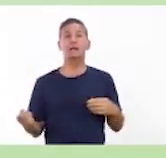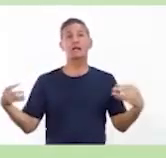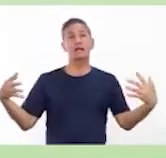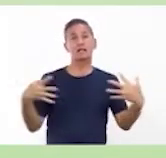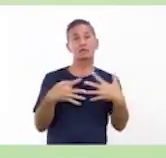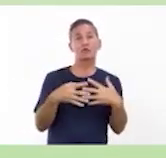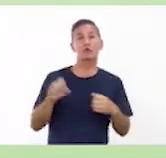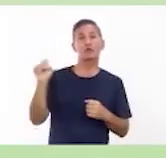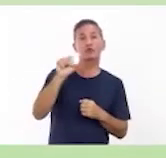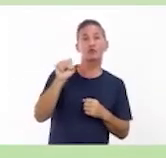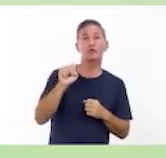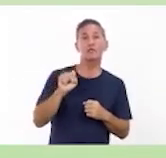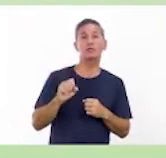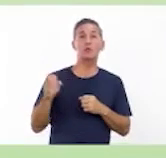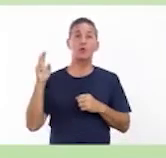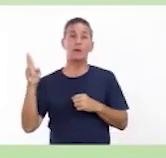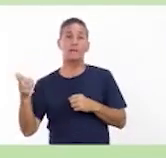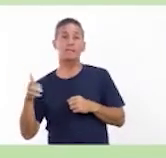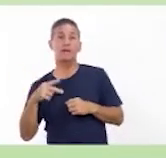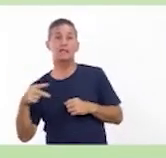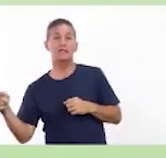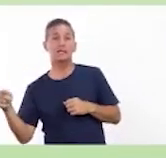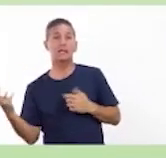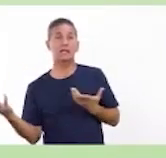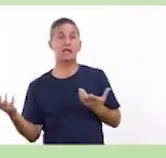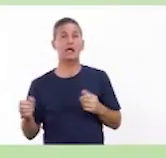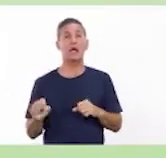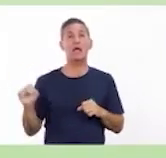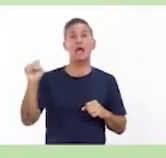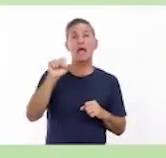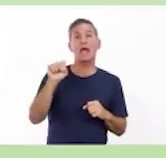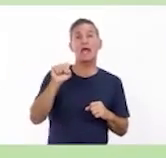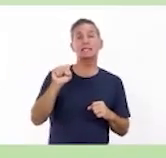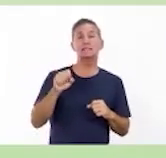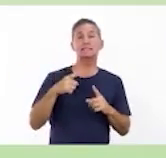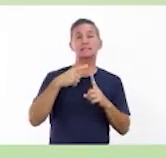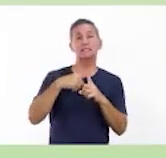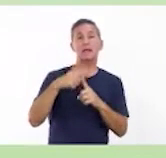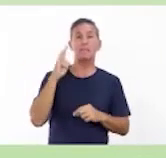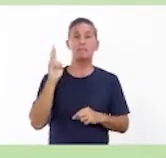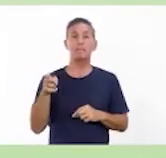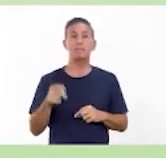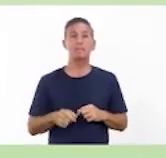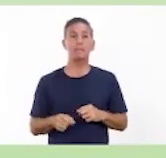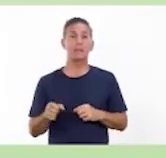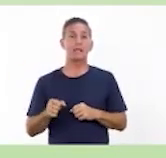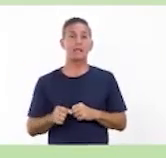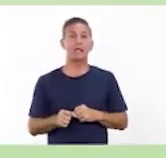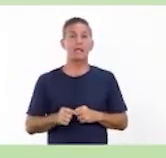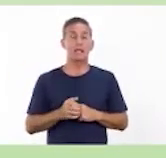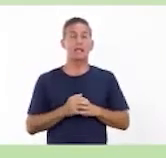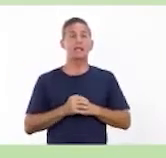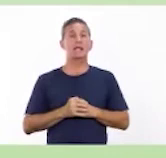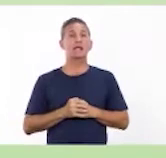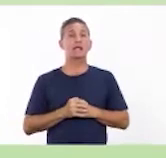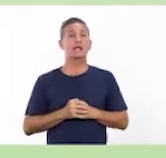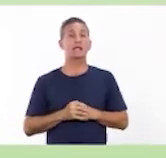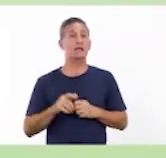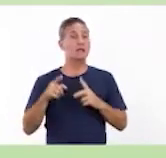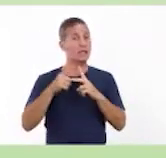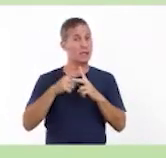el predicado, S más P. Ejemplo, las canciones de trabajo impulsaban la labor